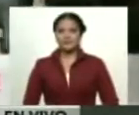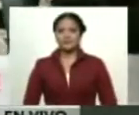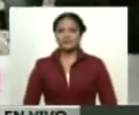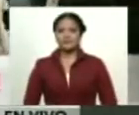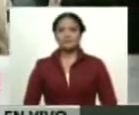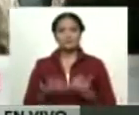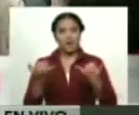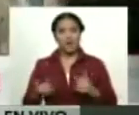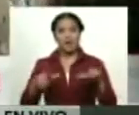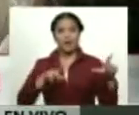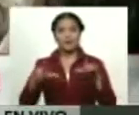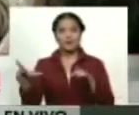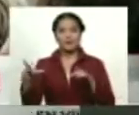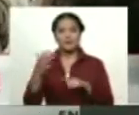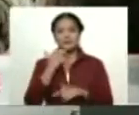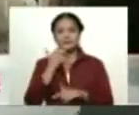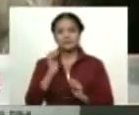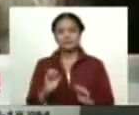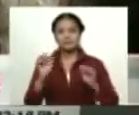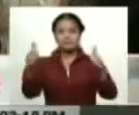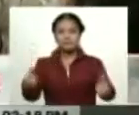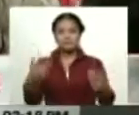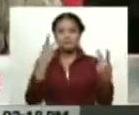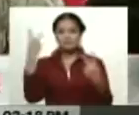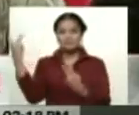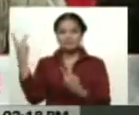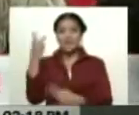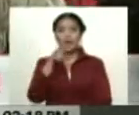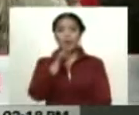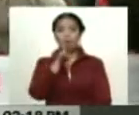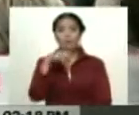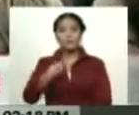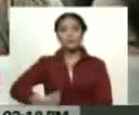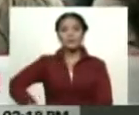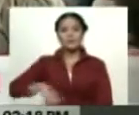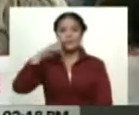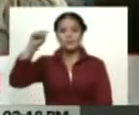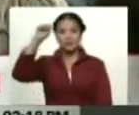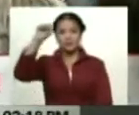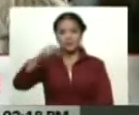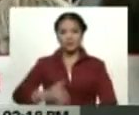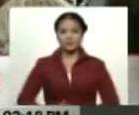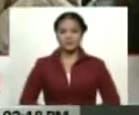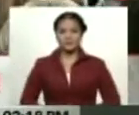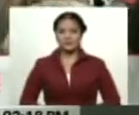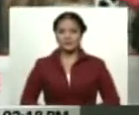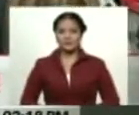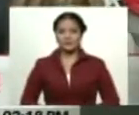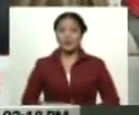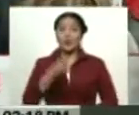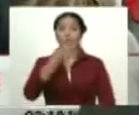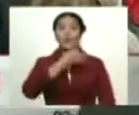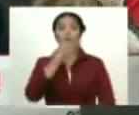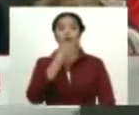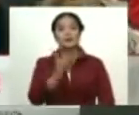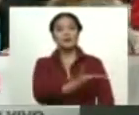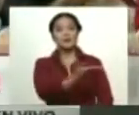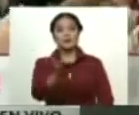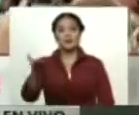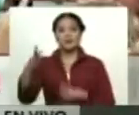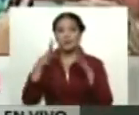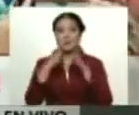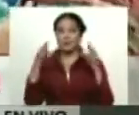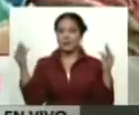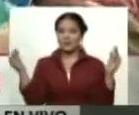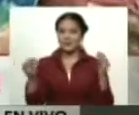Ahora sí, ya estamos entonces próximos para escuchar las palabras del presidente Nicolás Maduro. Bueno, buenas tardes a todos,